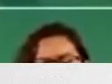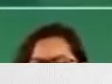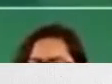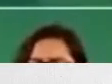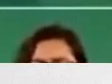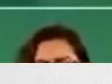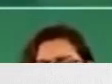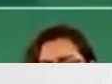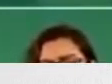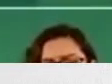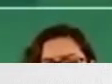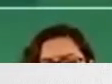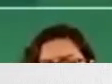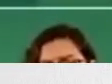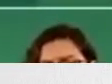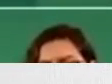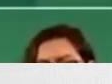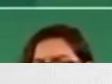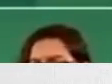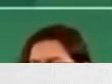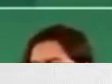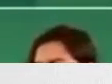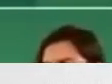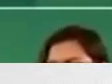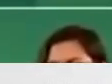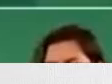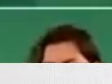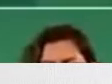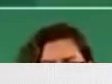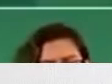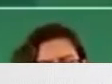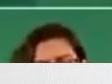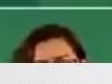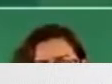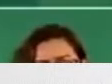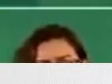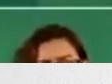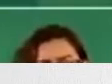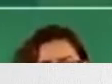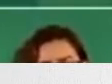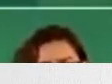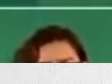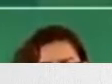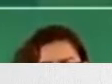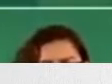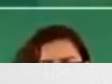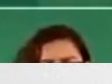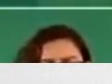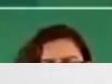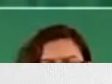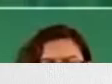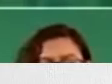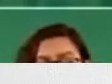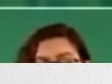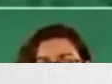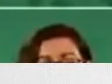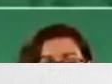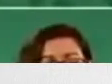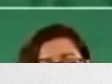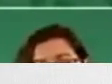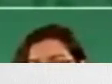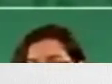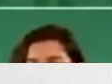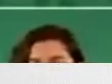mexicanos. Este dinero que nos está otorgando el Fondo Monetario Internacional, ¿por qué no utilizarlo para pagar la deuda? Porque en las reservas